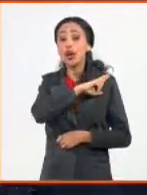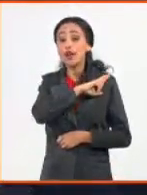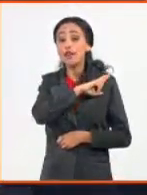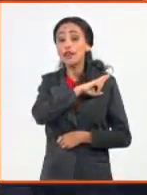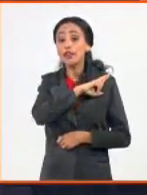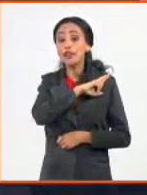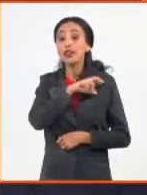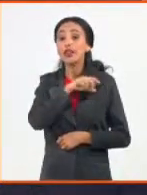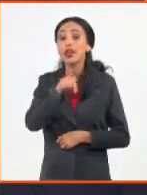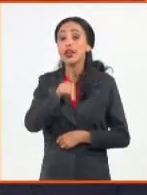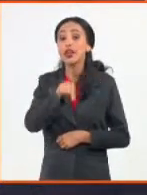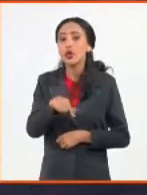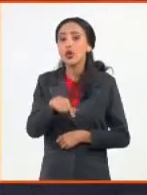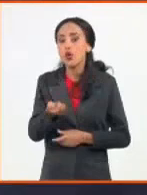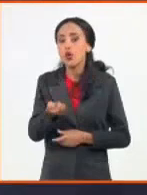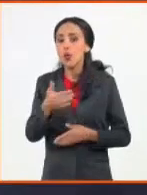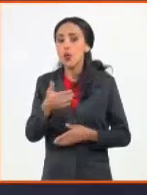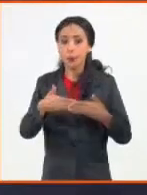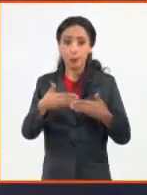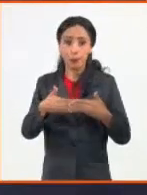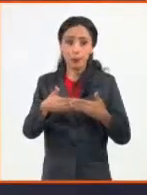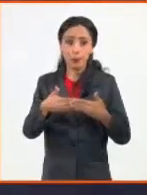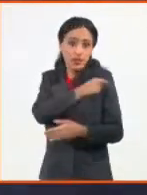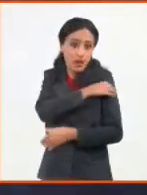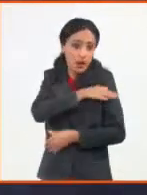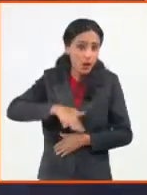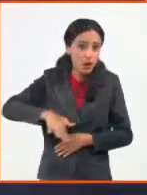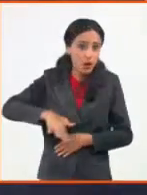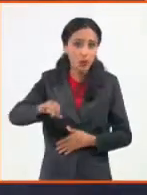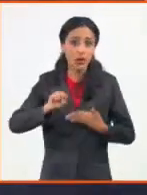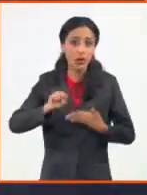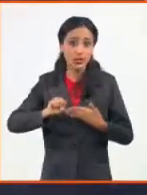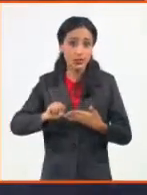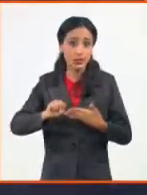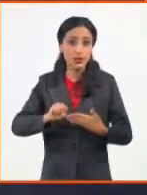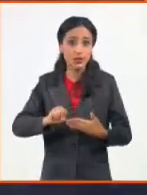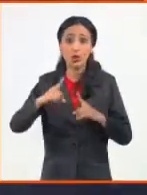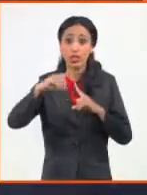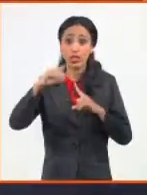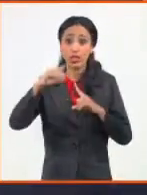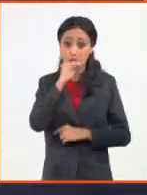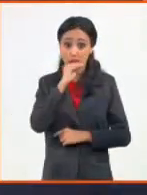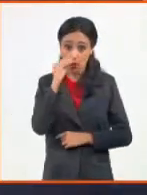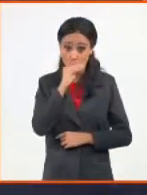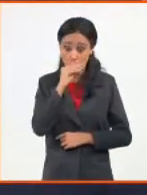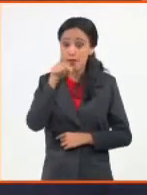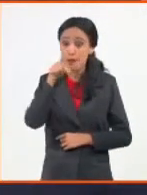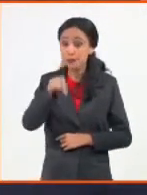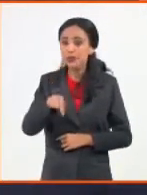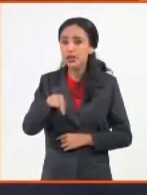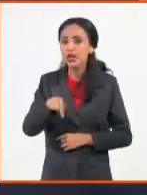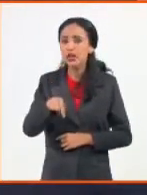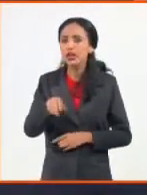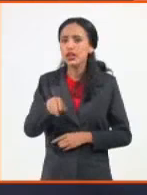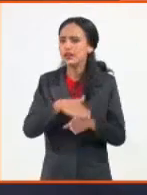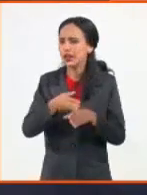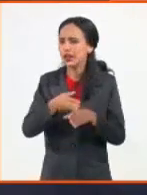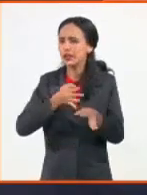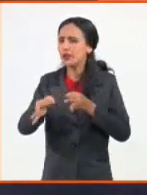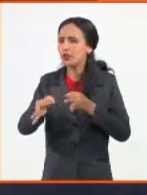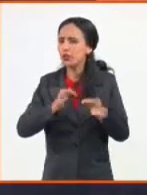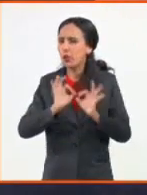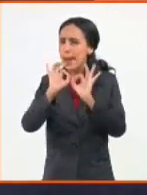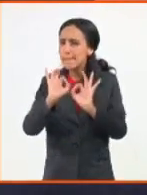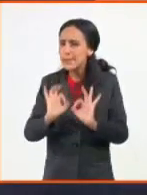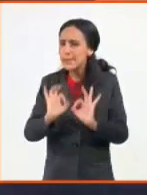gestor público de los servicios que sobre estas tecnologías se presta de un grupo de funciones específicas por las